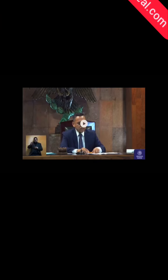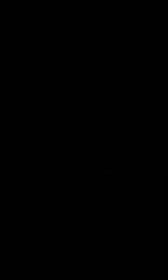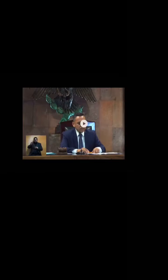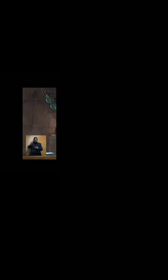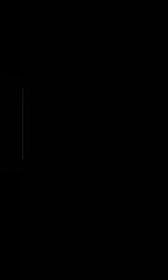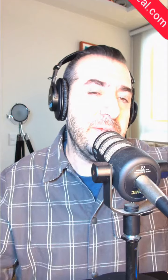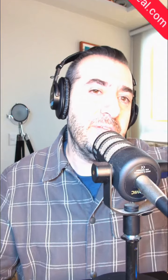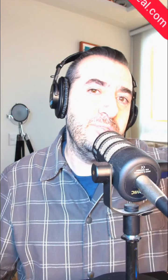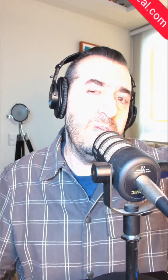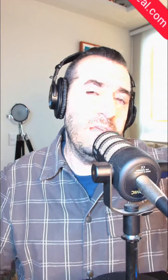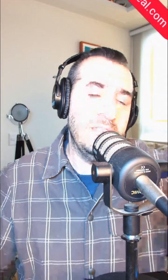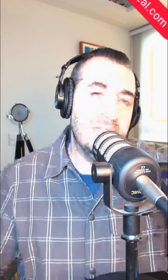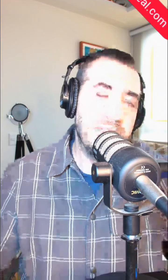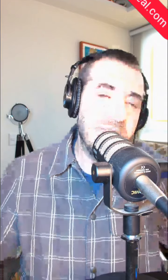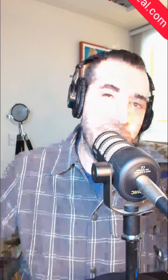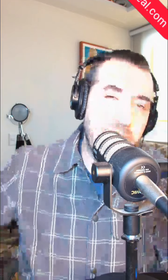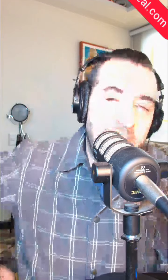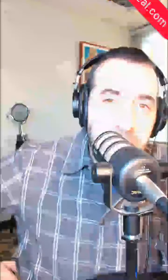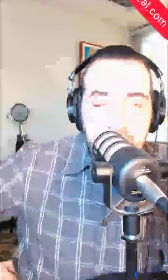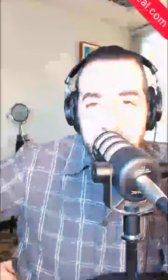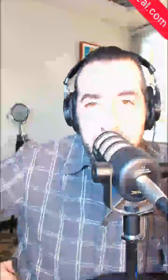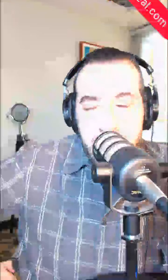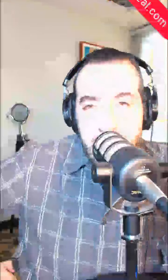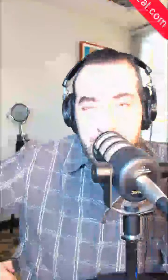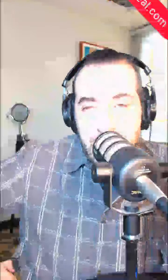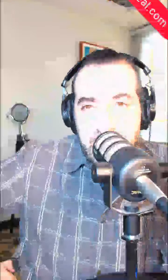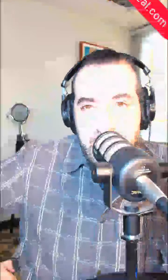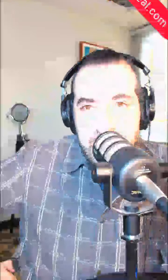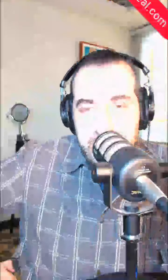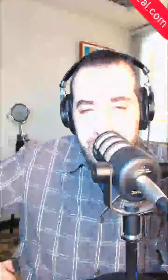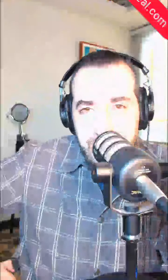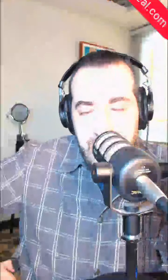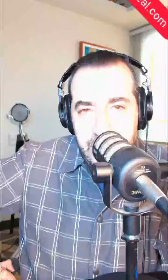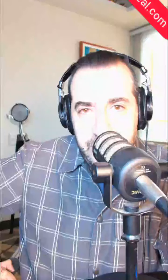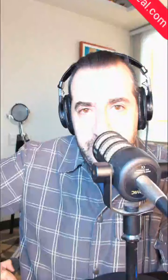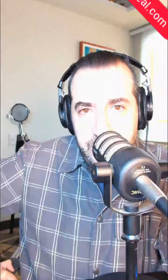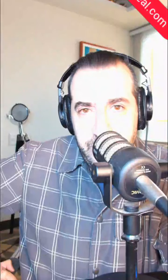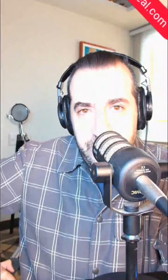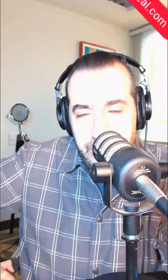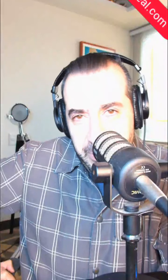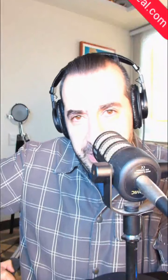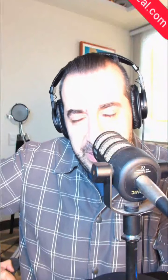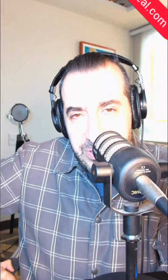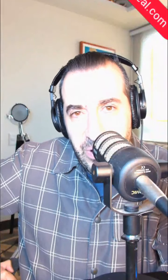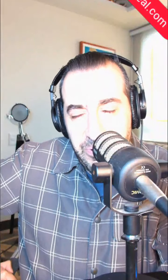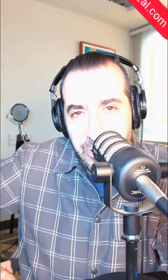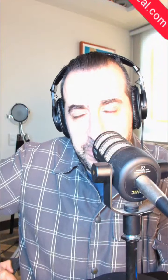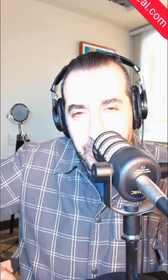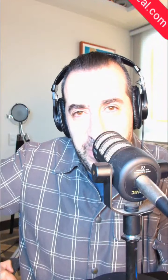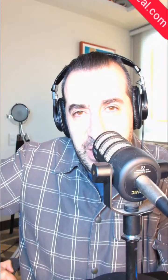la sala regional le dice al Tribunal Electoral en Jalisco que le había